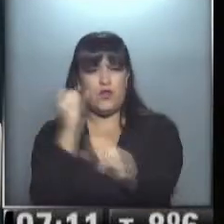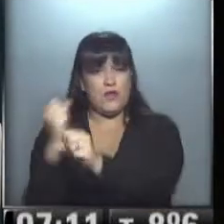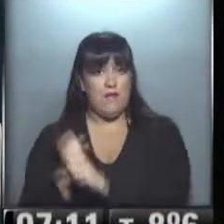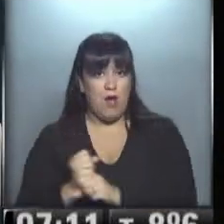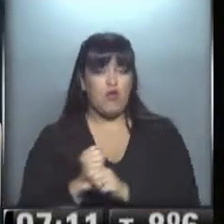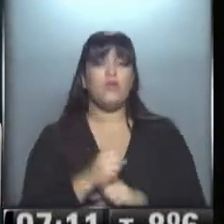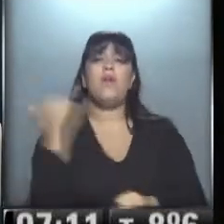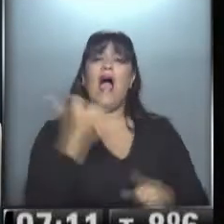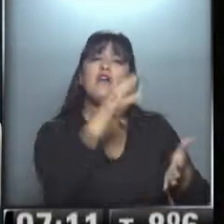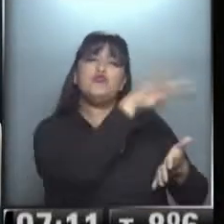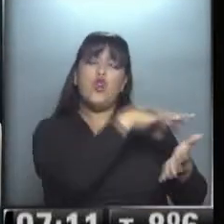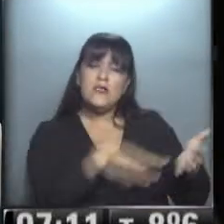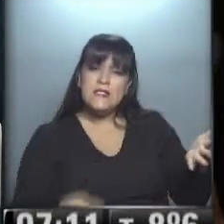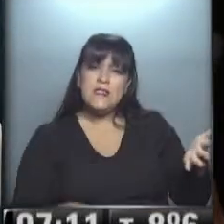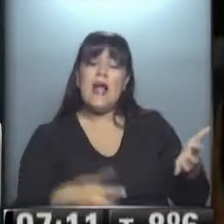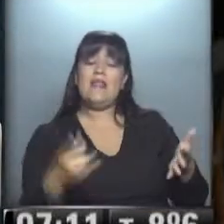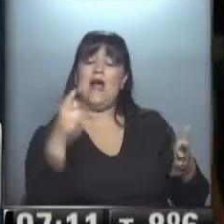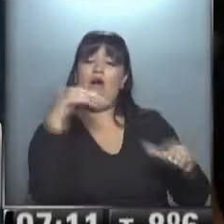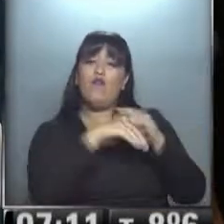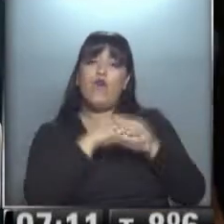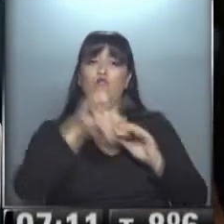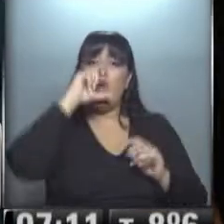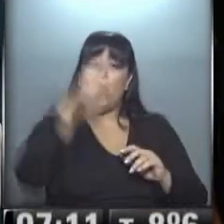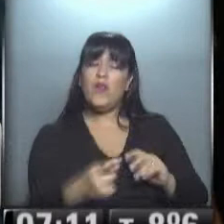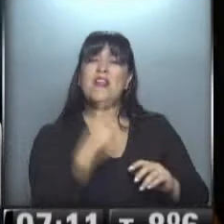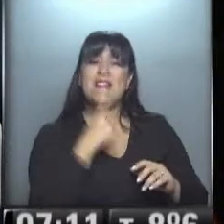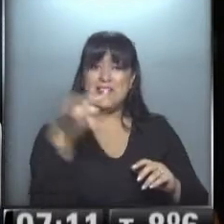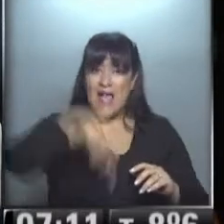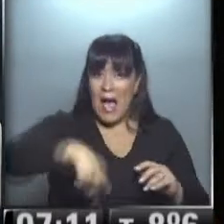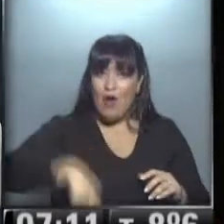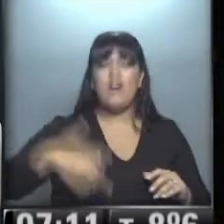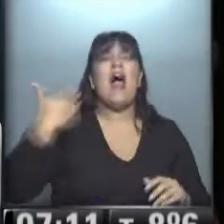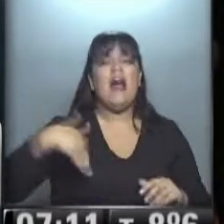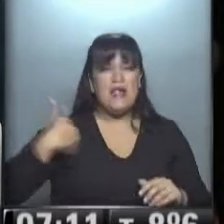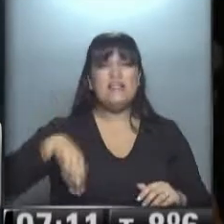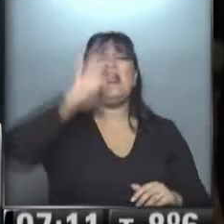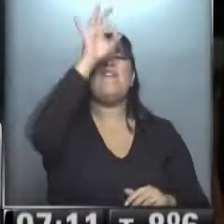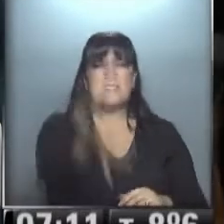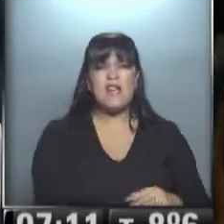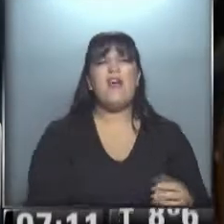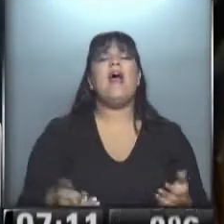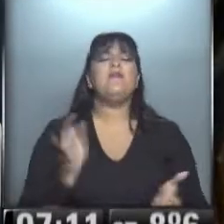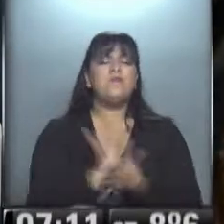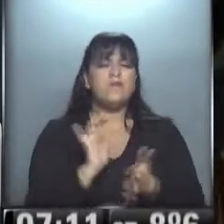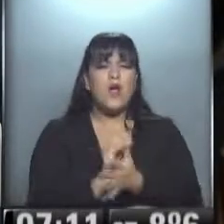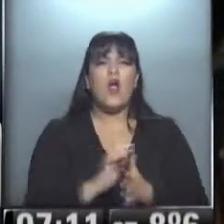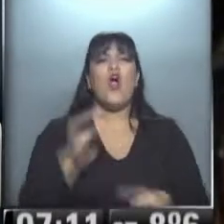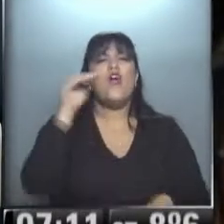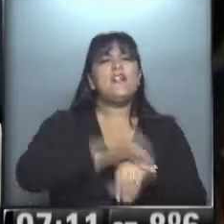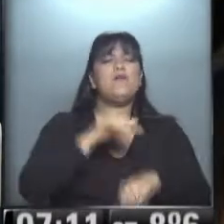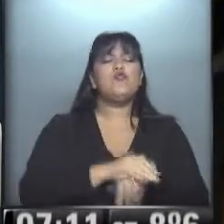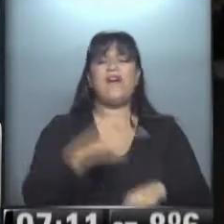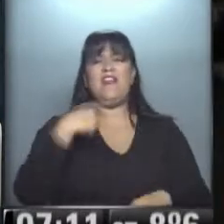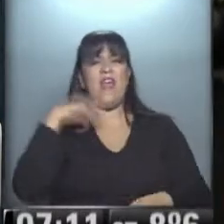solicitada donde los fondos buitres dicen ahora los argentinos van a saber lo que significa no hacerse cargo de esta